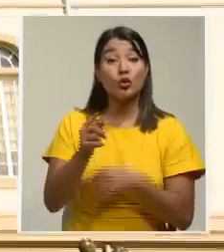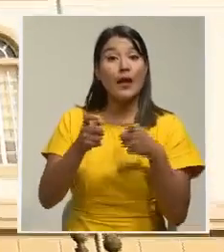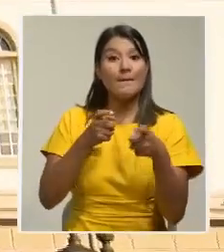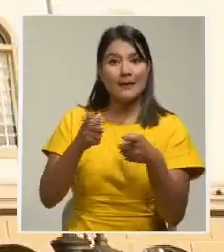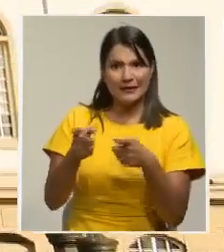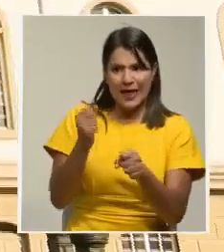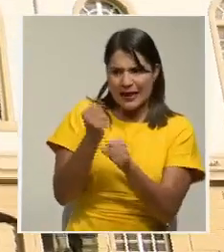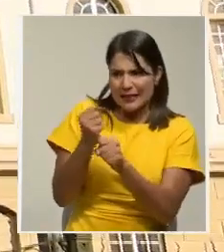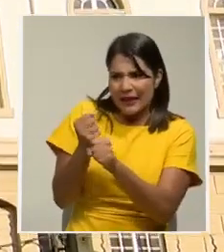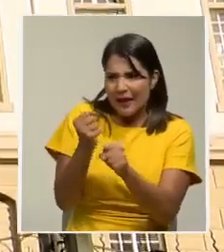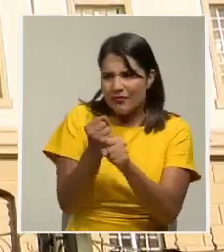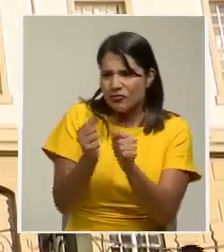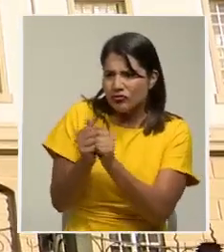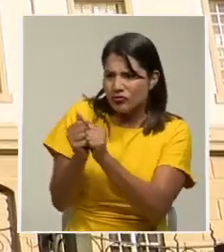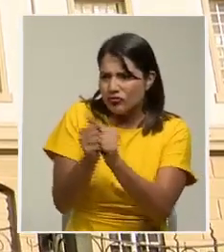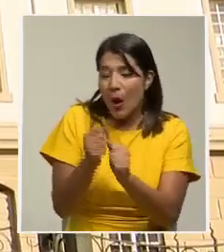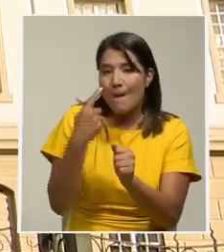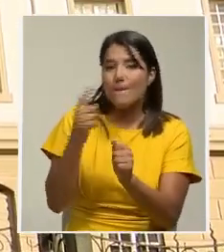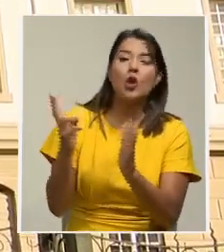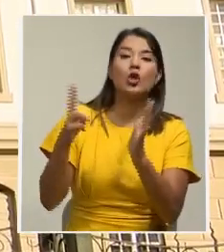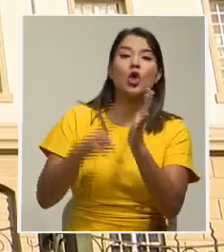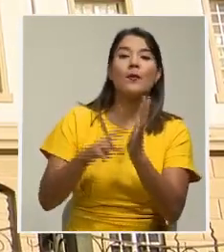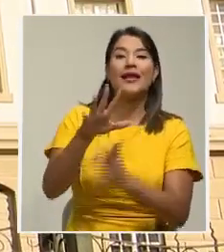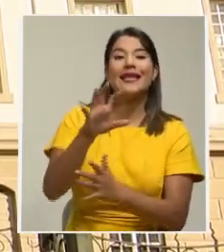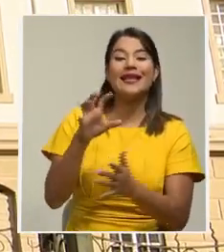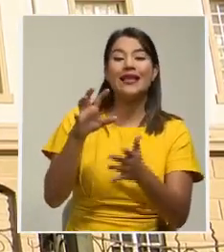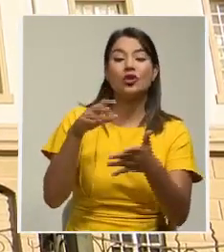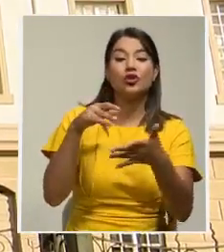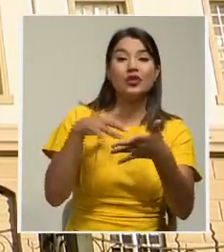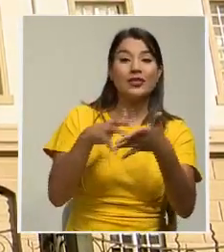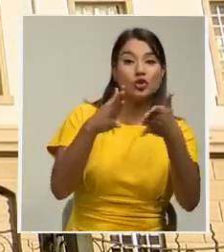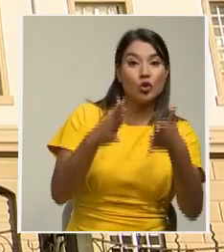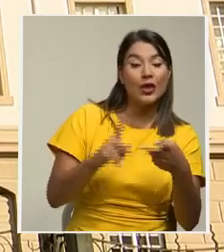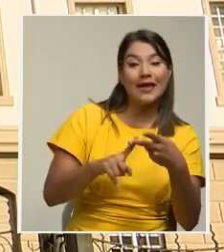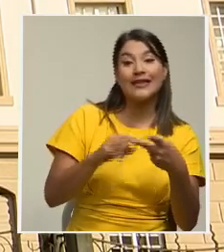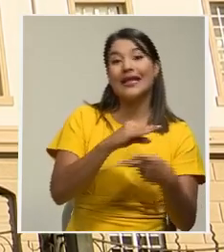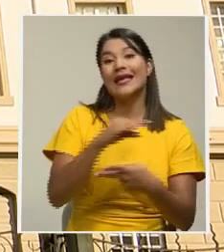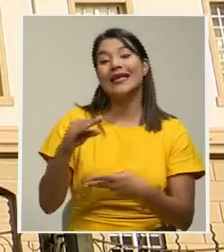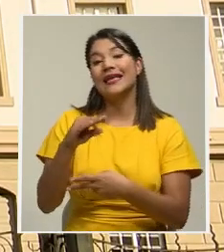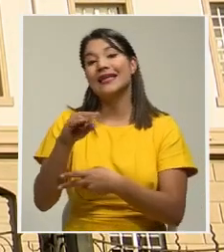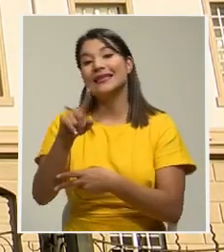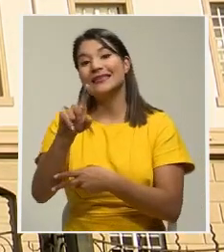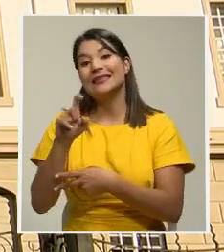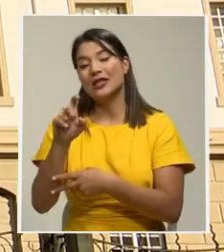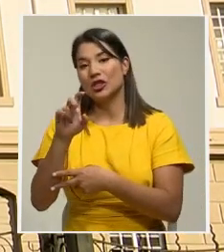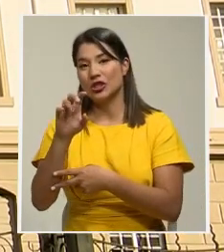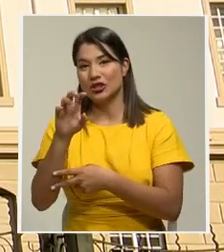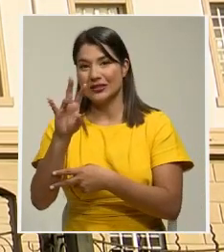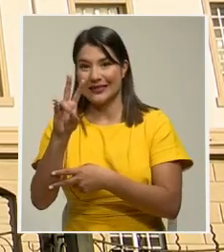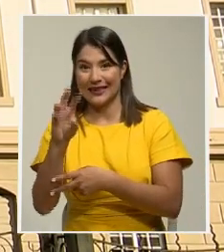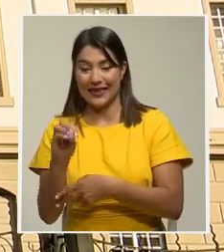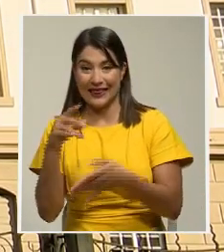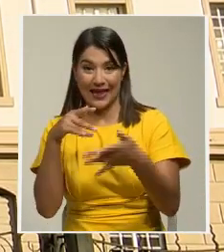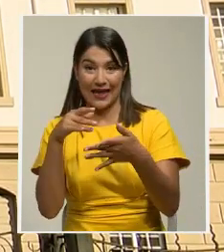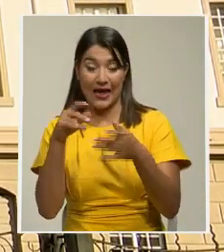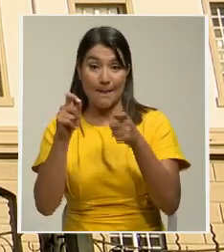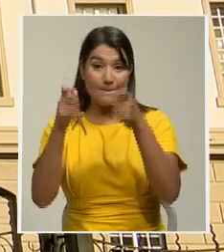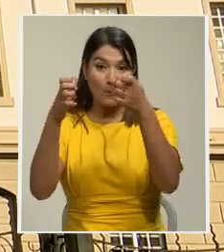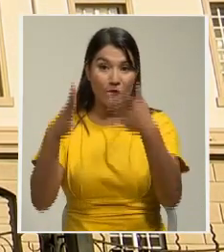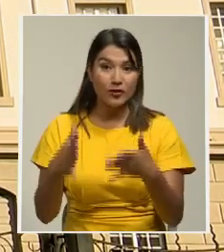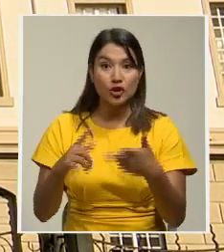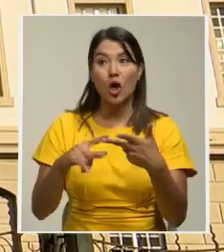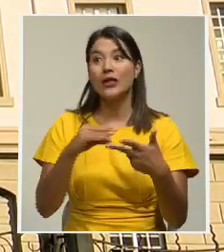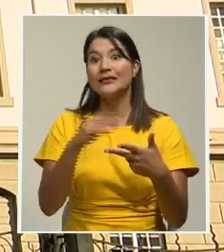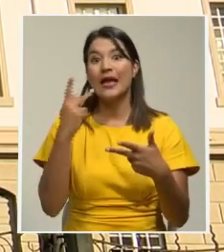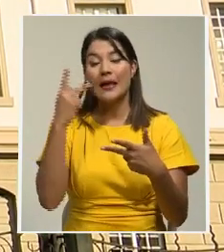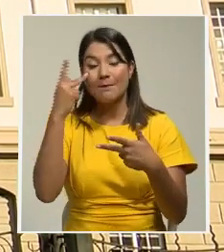en equipo por estos 2.500 alumnos y por los 160 funcionarios y padres de familia que están detrás de todas estas personas, lo que estamos